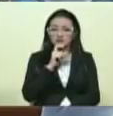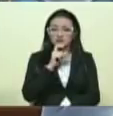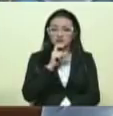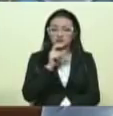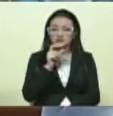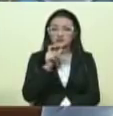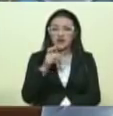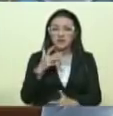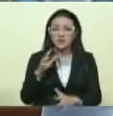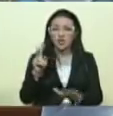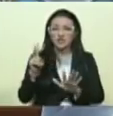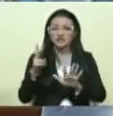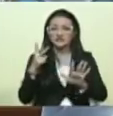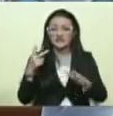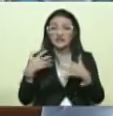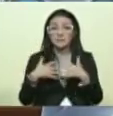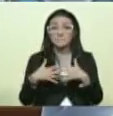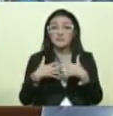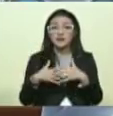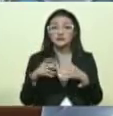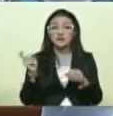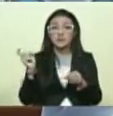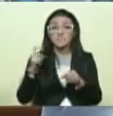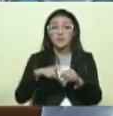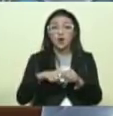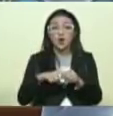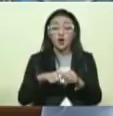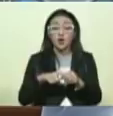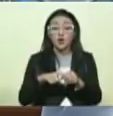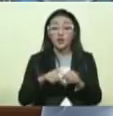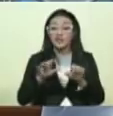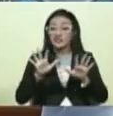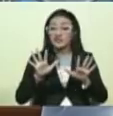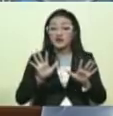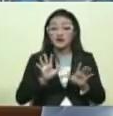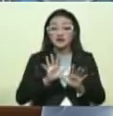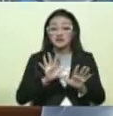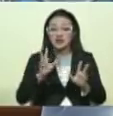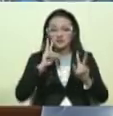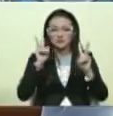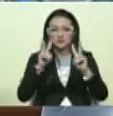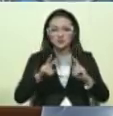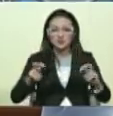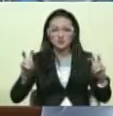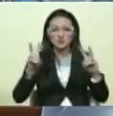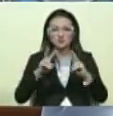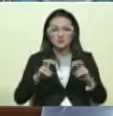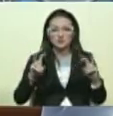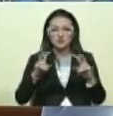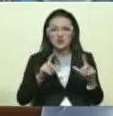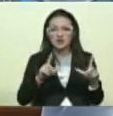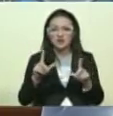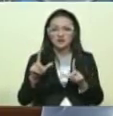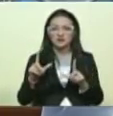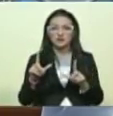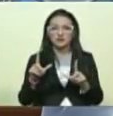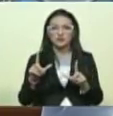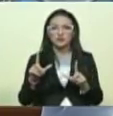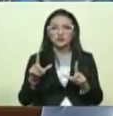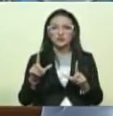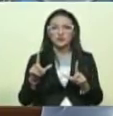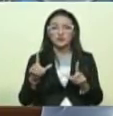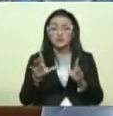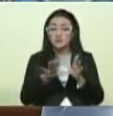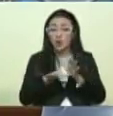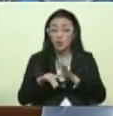al menos 17 empresas, de las cuales 10 están totalmente auditadas y comprometida en este desfalco